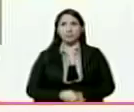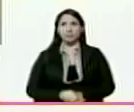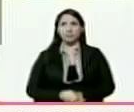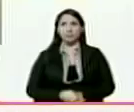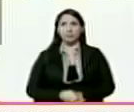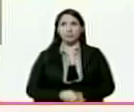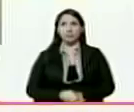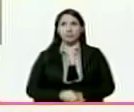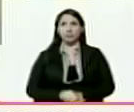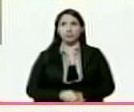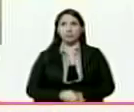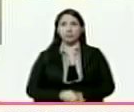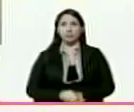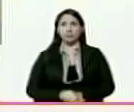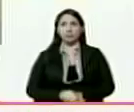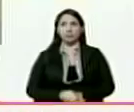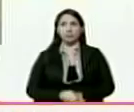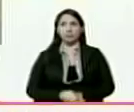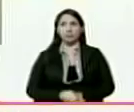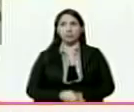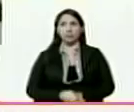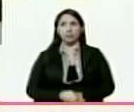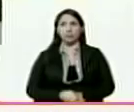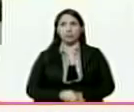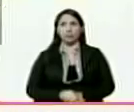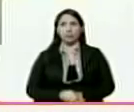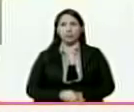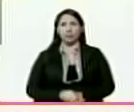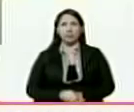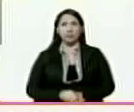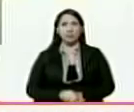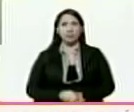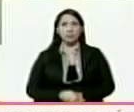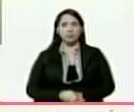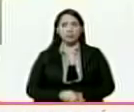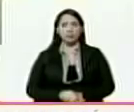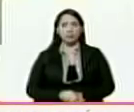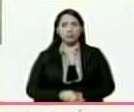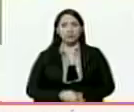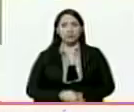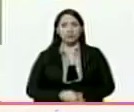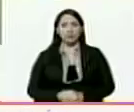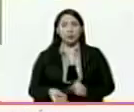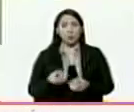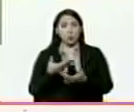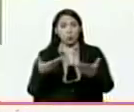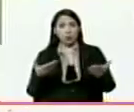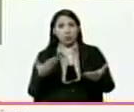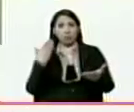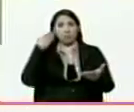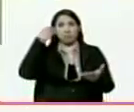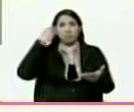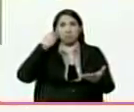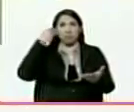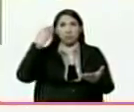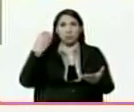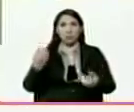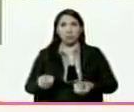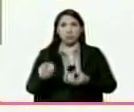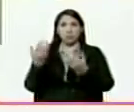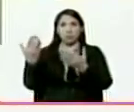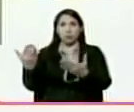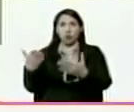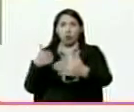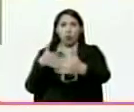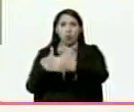algo parecido a lo que ustedes están presentando, pero contra Estados Unidos. Me pregunto si ustedes han considerado presentar una remisión contra